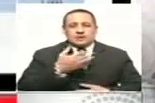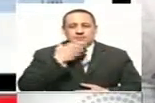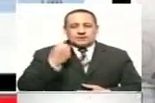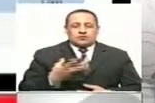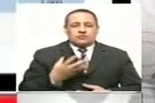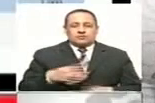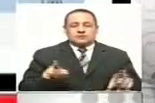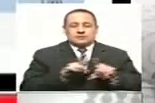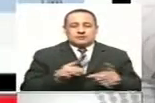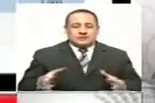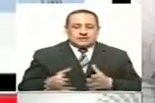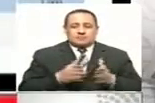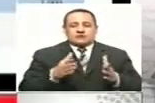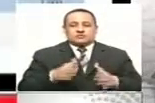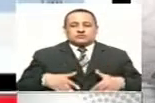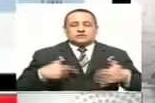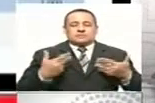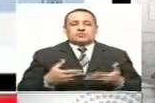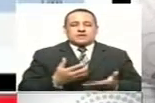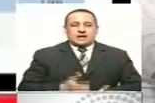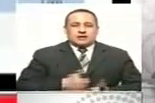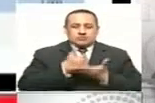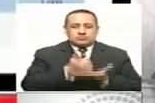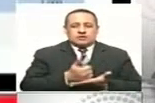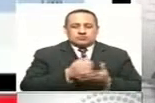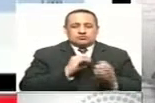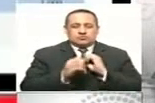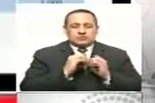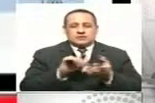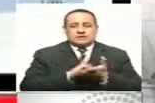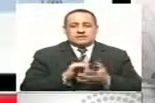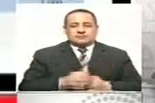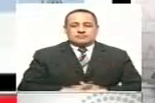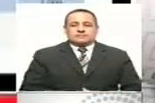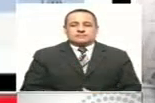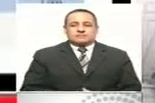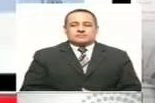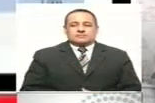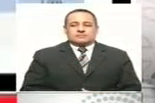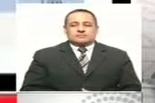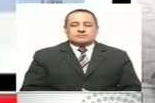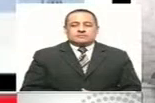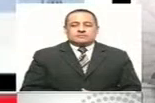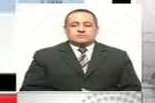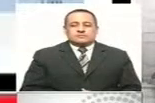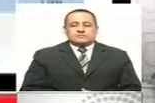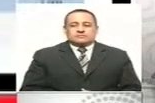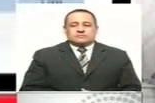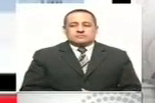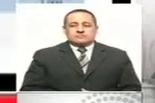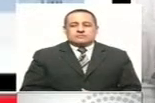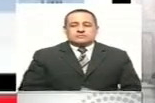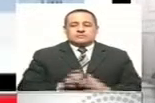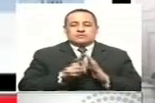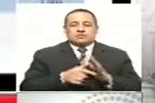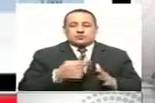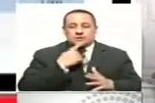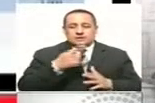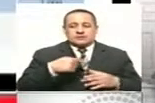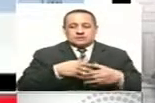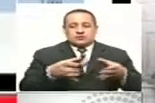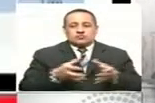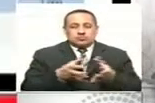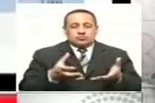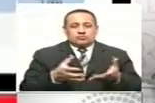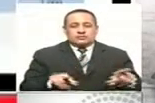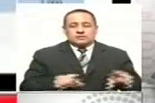si en el camino se puede ayudar, digamos, a que esto se implemente. Y luego, en este sector